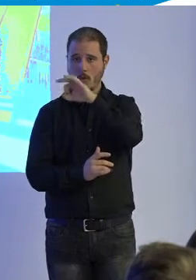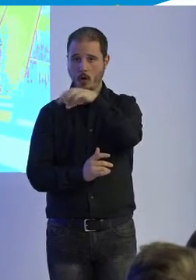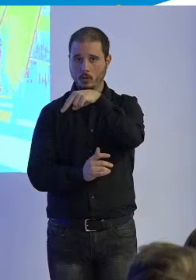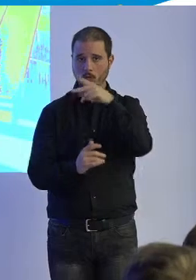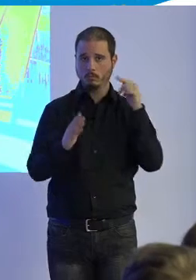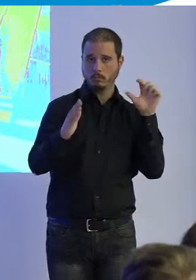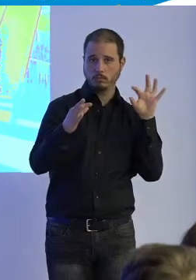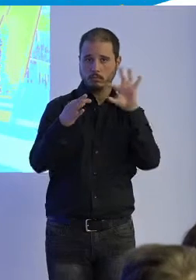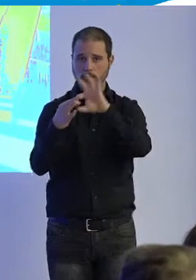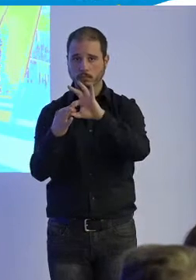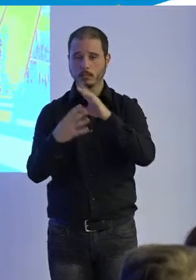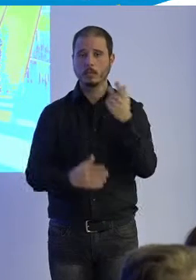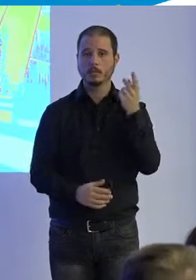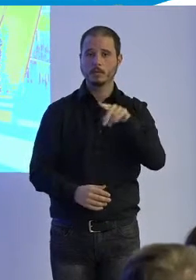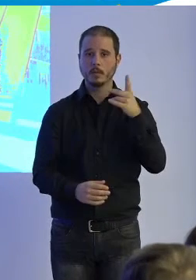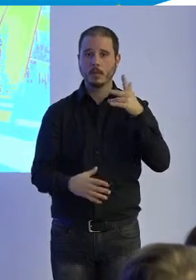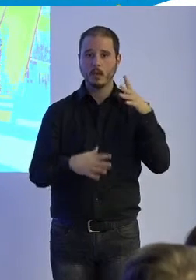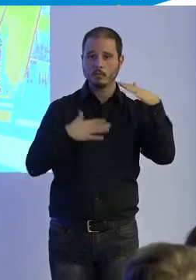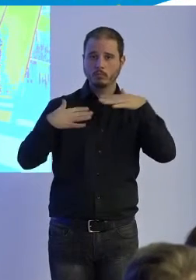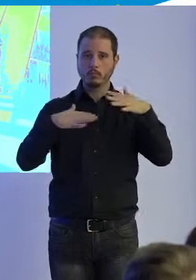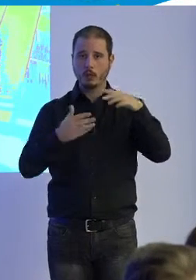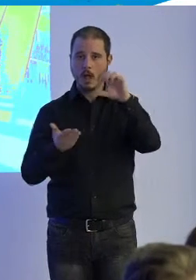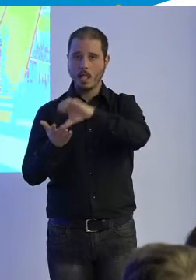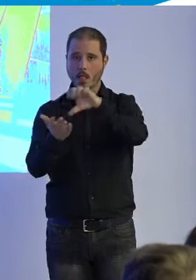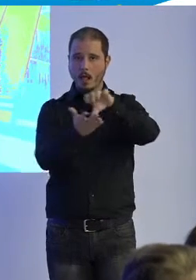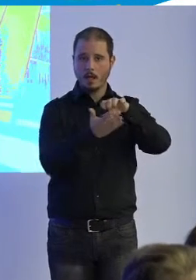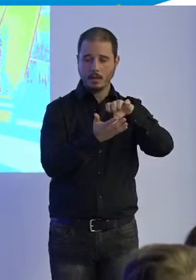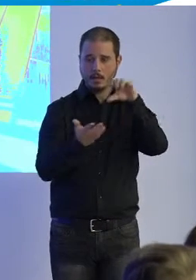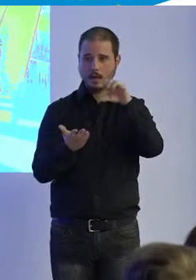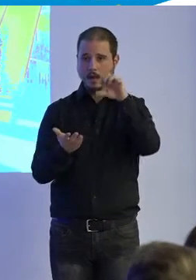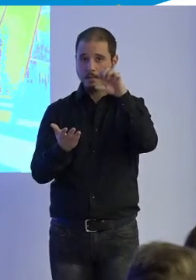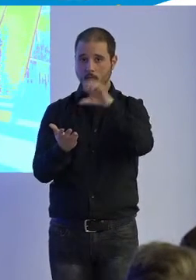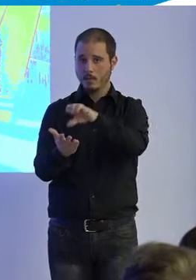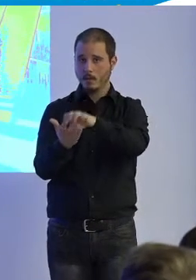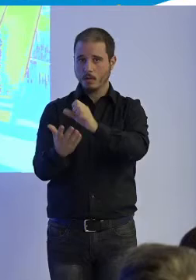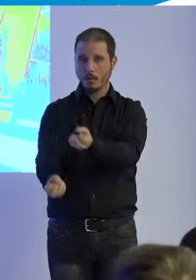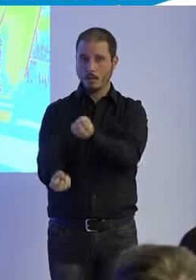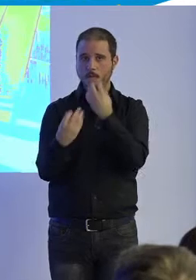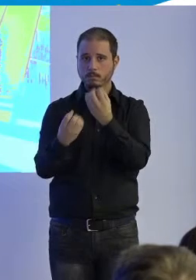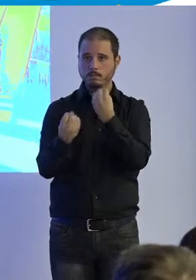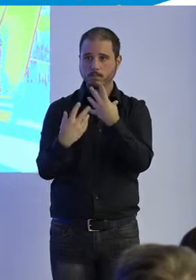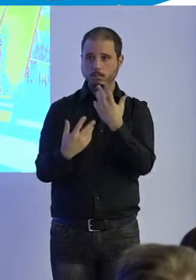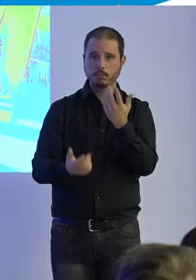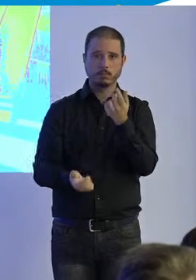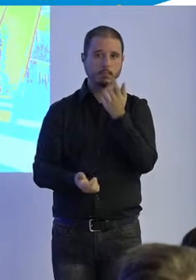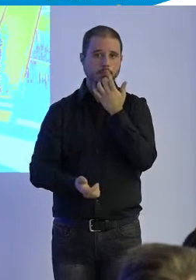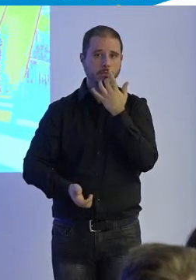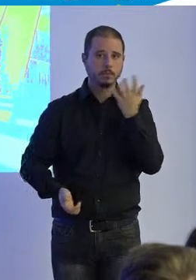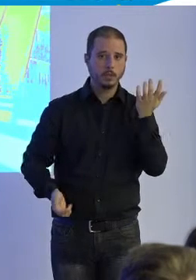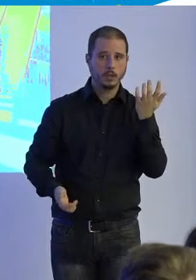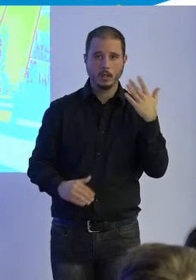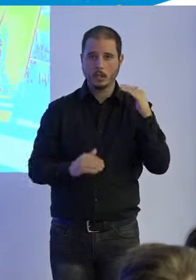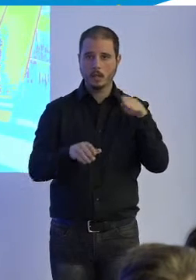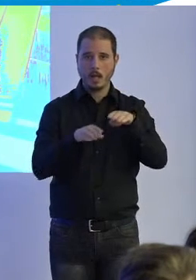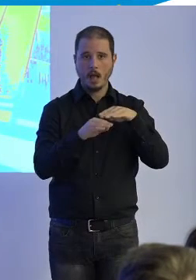movilidad en ciudades, en donde la ciudad proporcionaba información de cosas como las